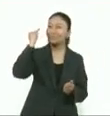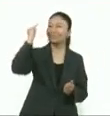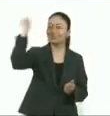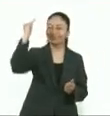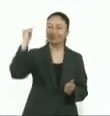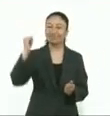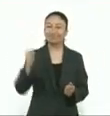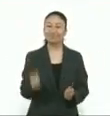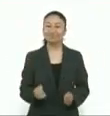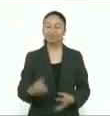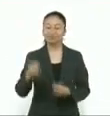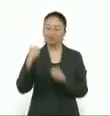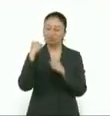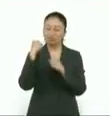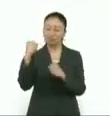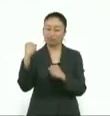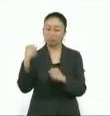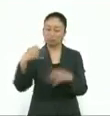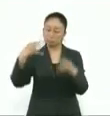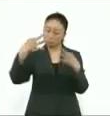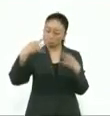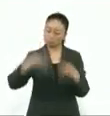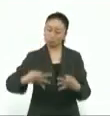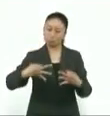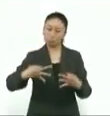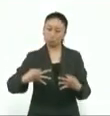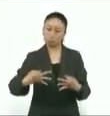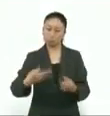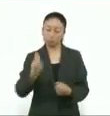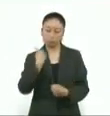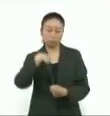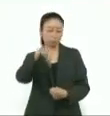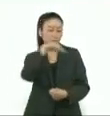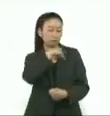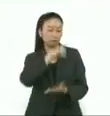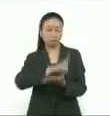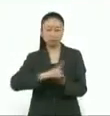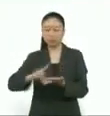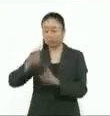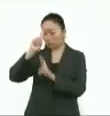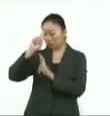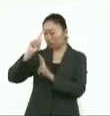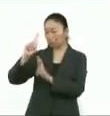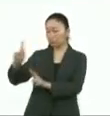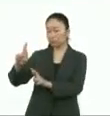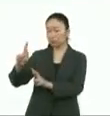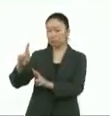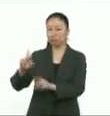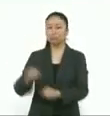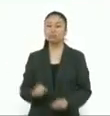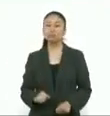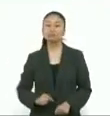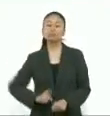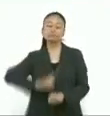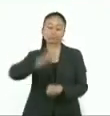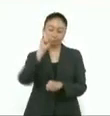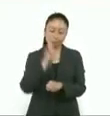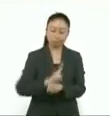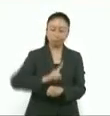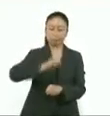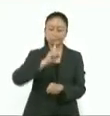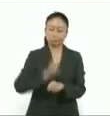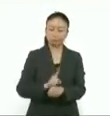de una lucha legítima por nuestros derechos y día a día. Con nuestro